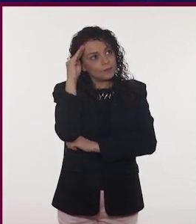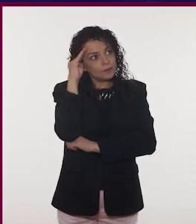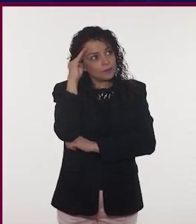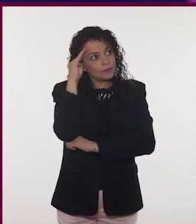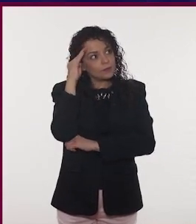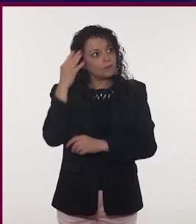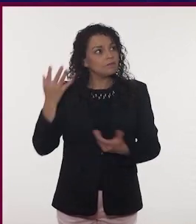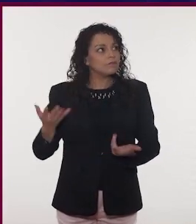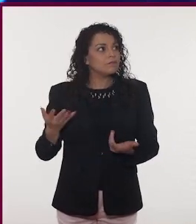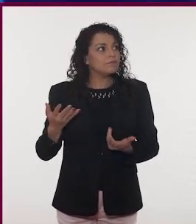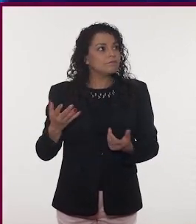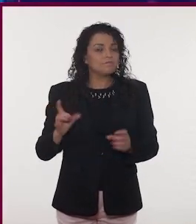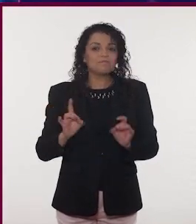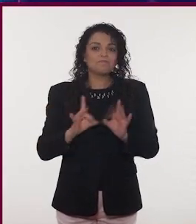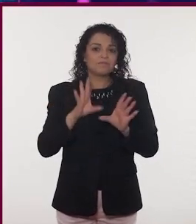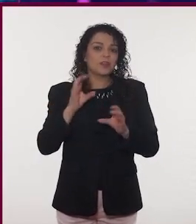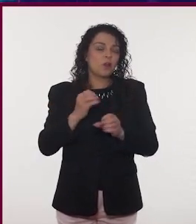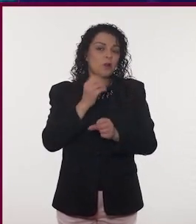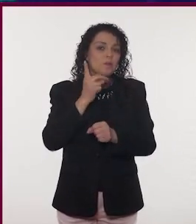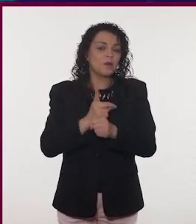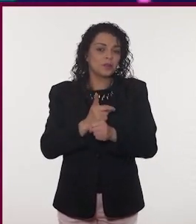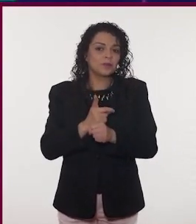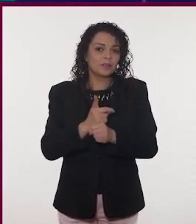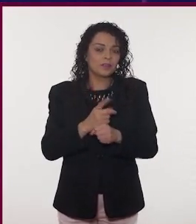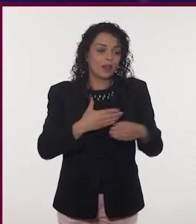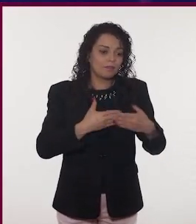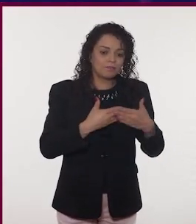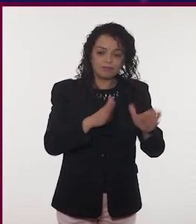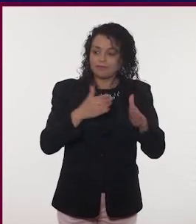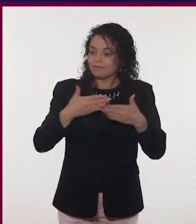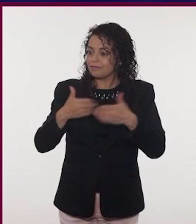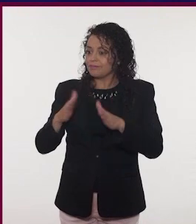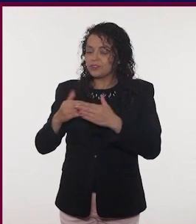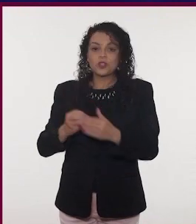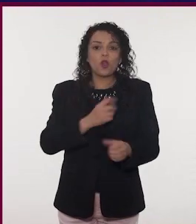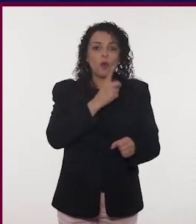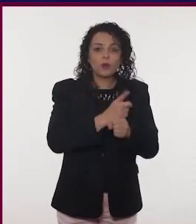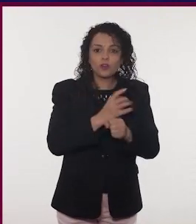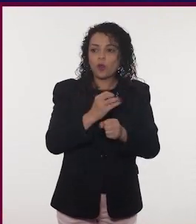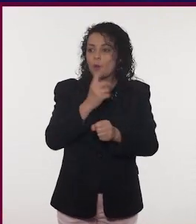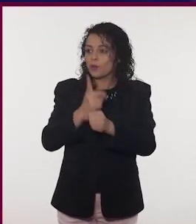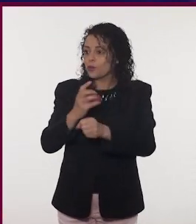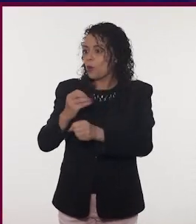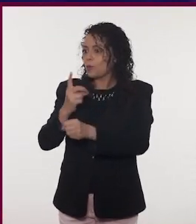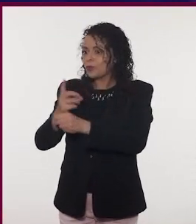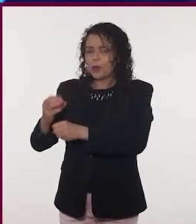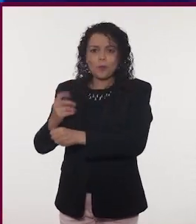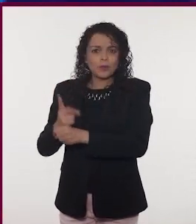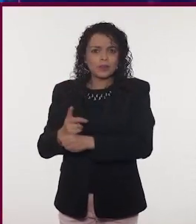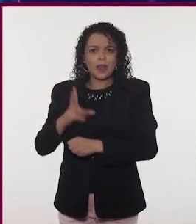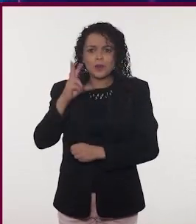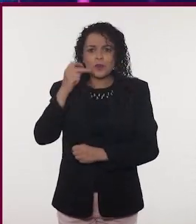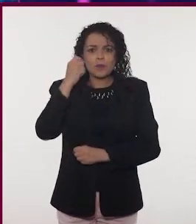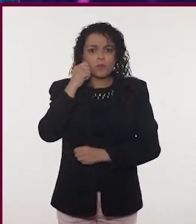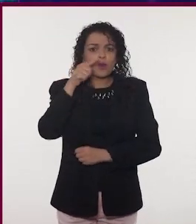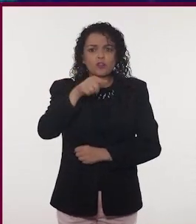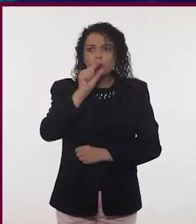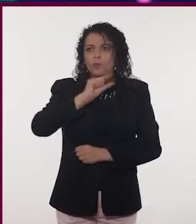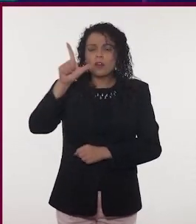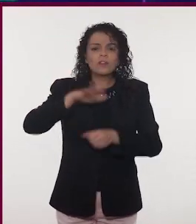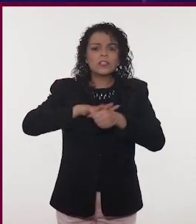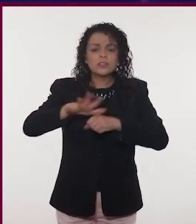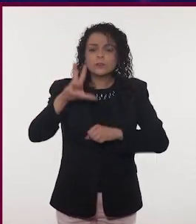en que son posibilidades, en que se abren posibilidades. Así que no importa si tenemos una profesión, cualquiera que